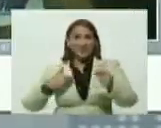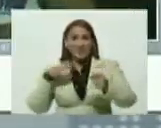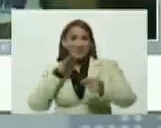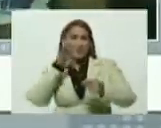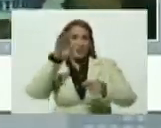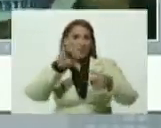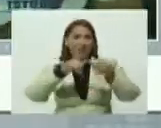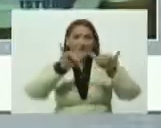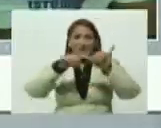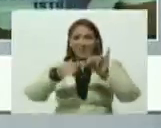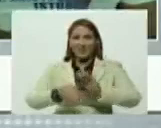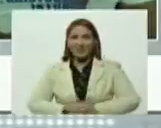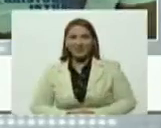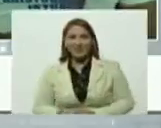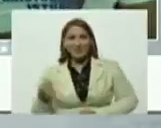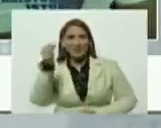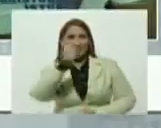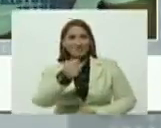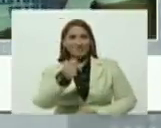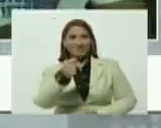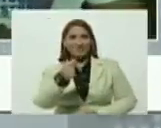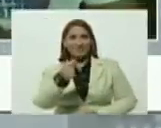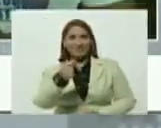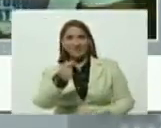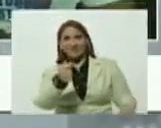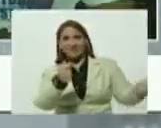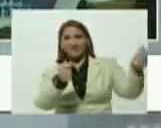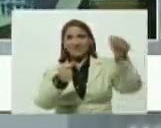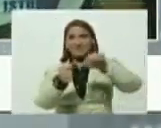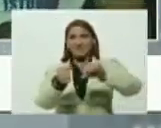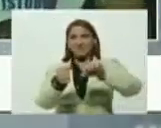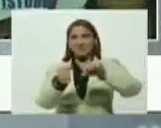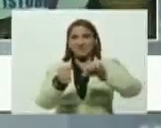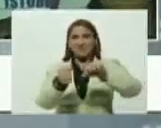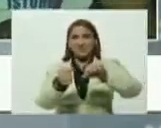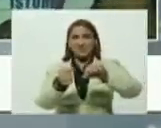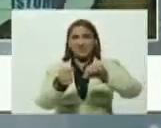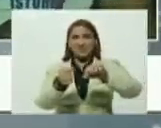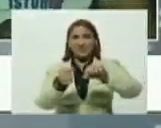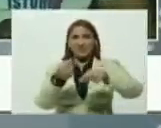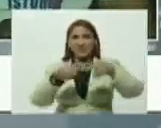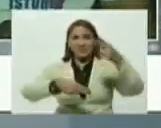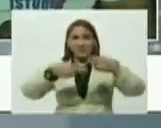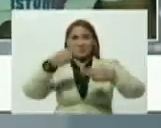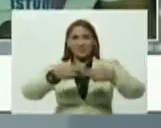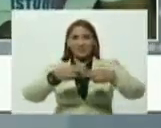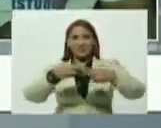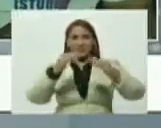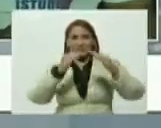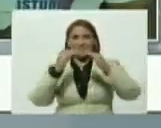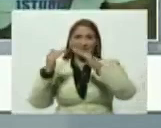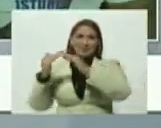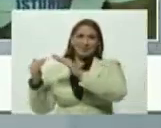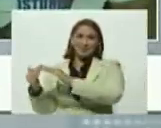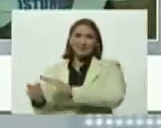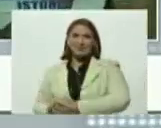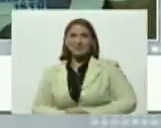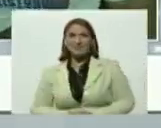ser ingeniera, pone la cabilla, pone el cemento y construye el